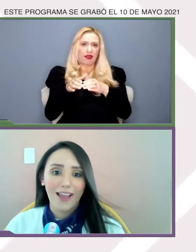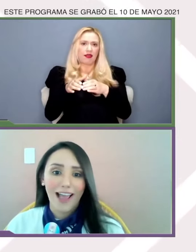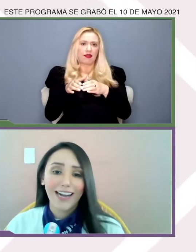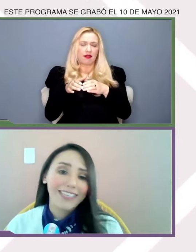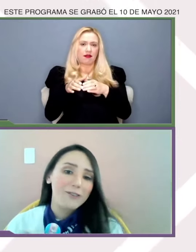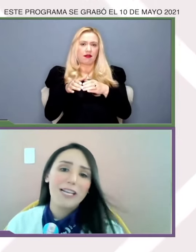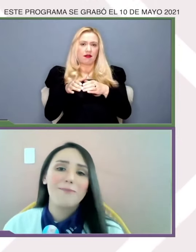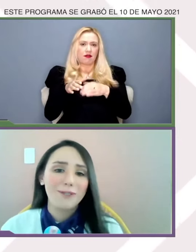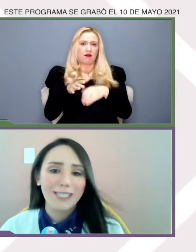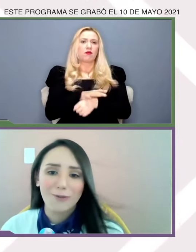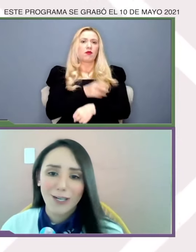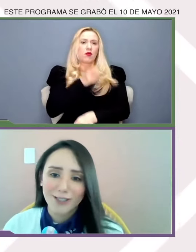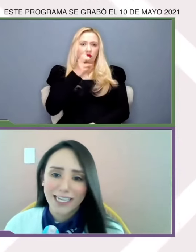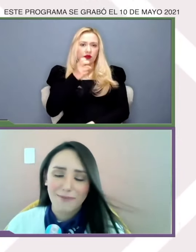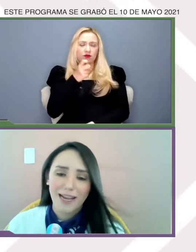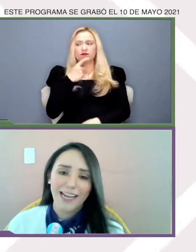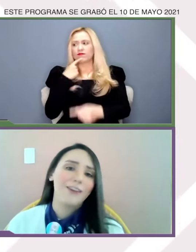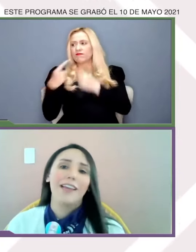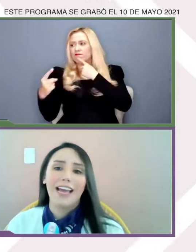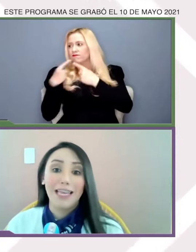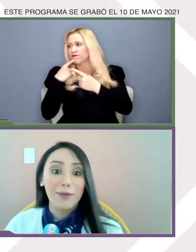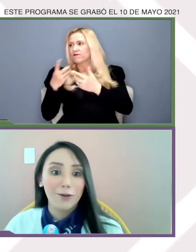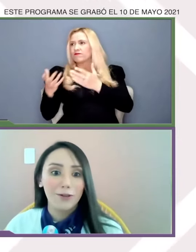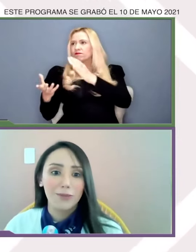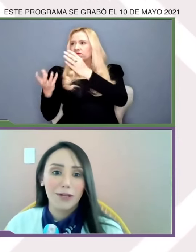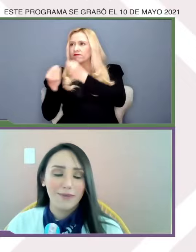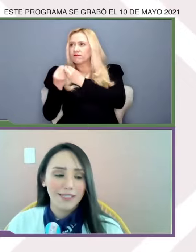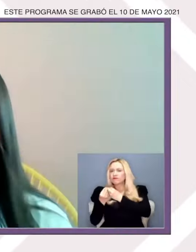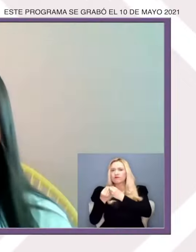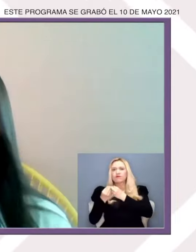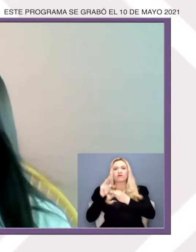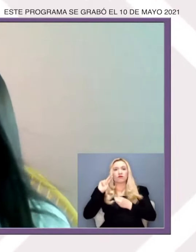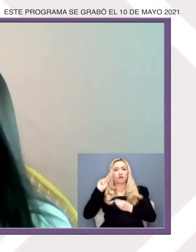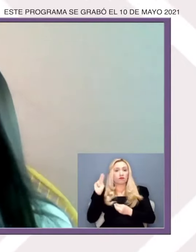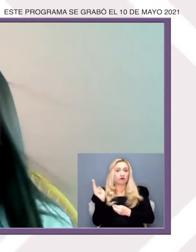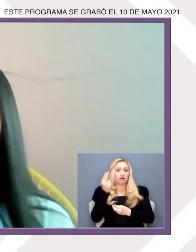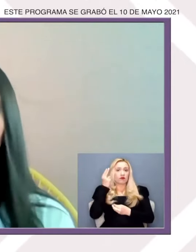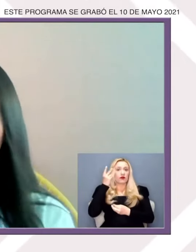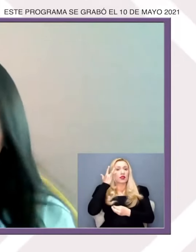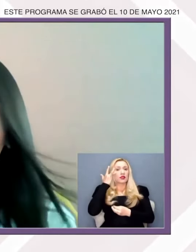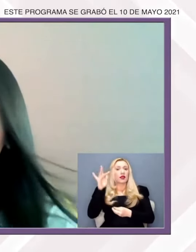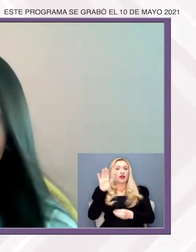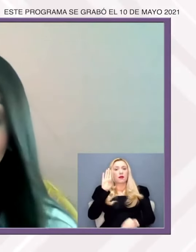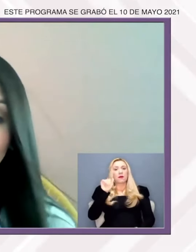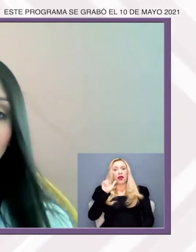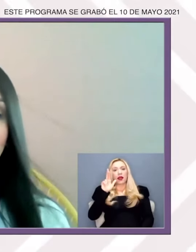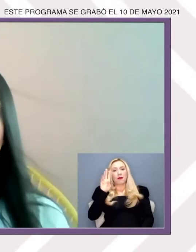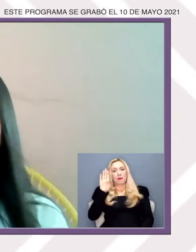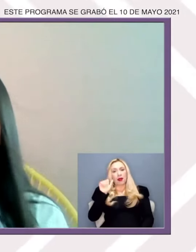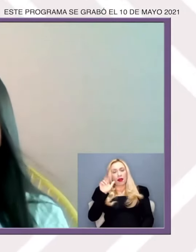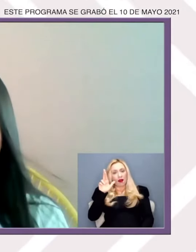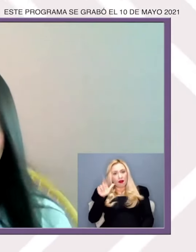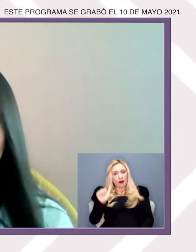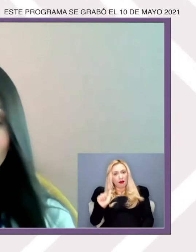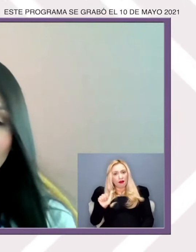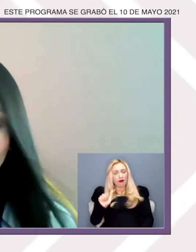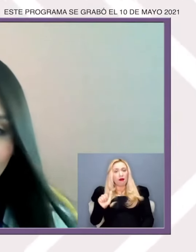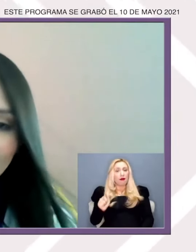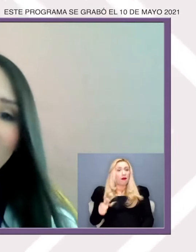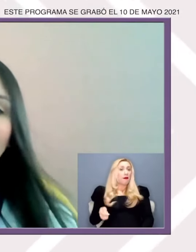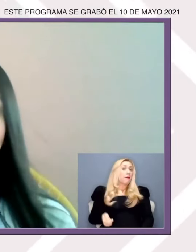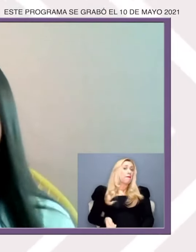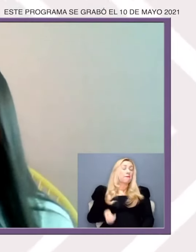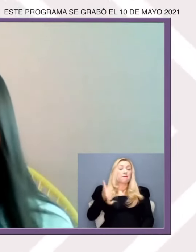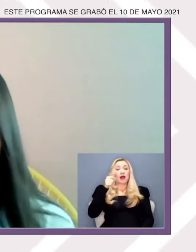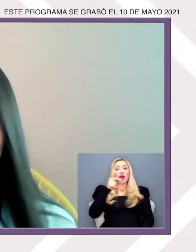sentido, articulamos esfuerzos de la mano de académicos como la Universidad de Santa Bárbara, ECOPRED, por supuesto, que fue la primera